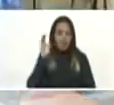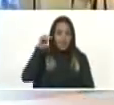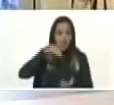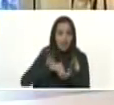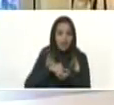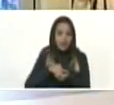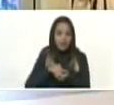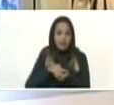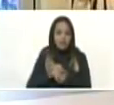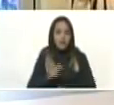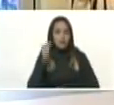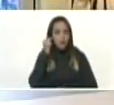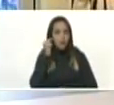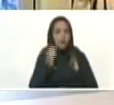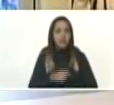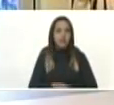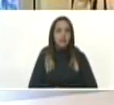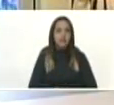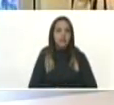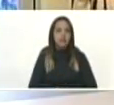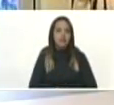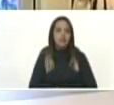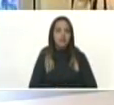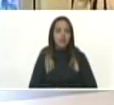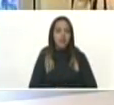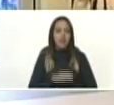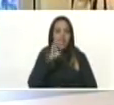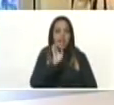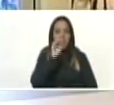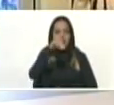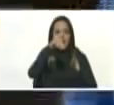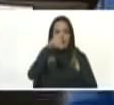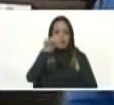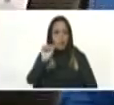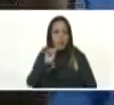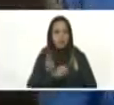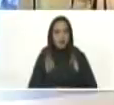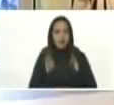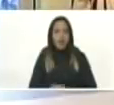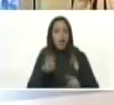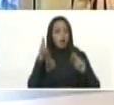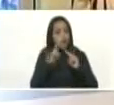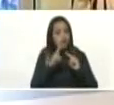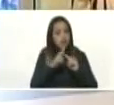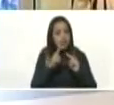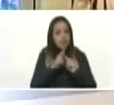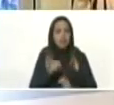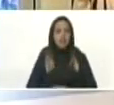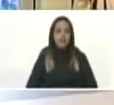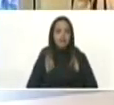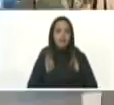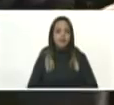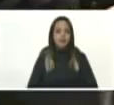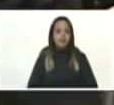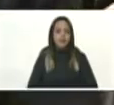Ramona Ortega, Enma Ramona. ¿No? Compañeros del Táchira, Manuel Alexis Ramírez